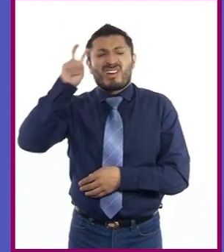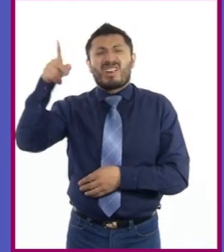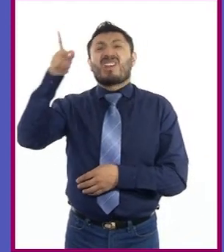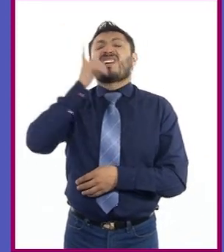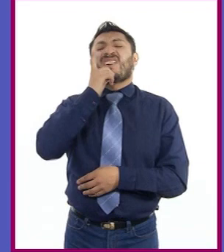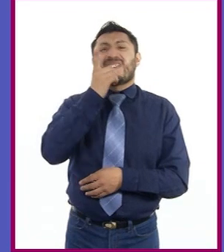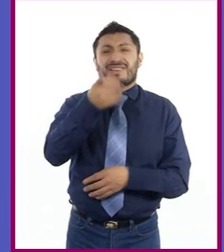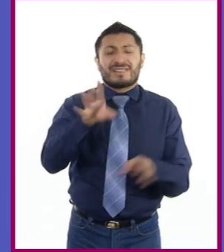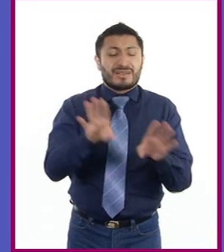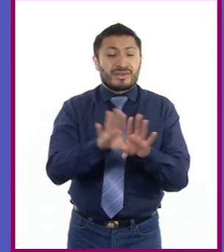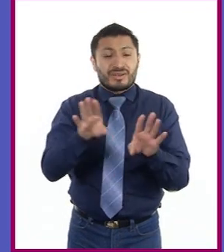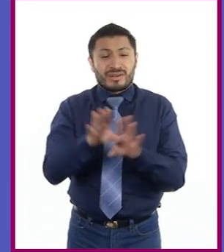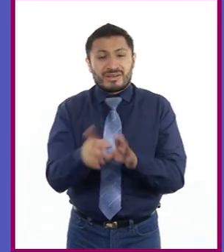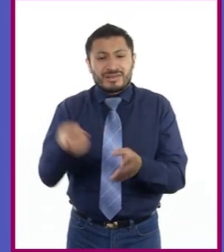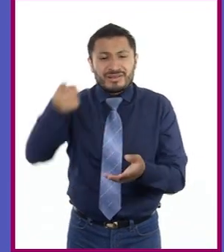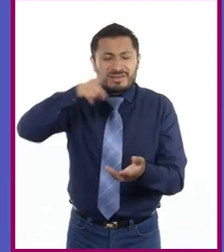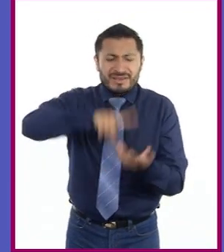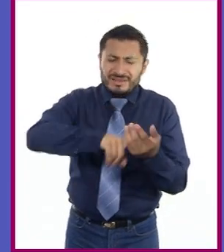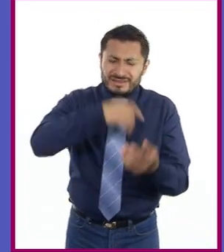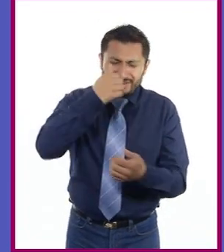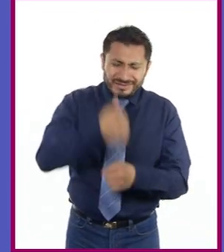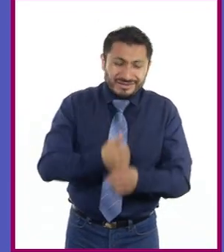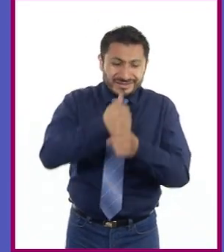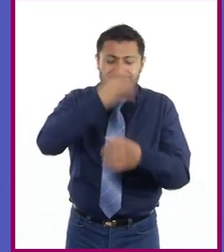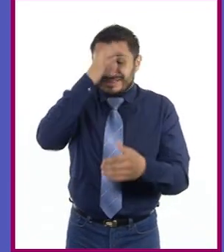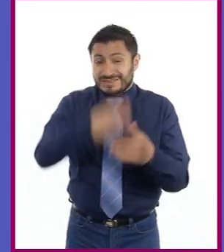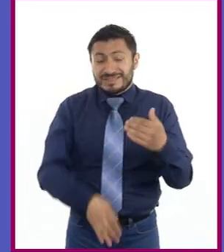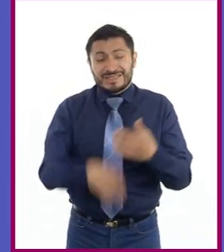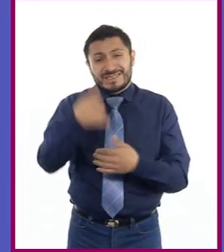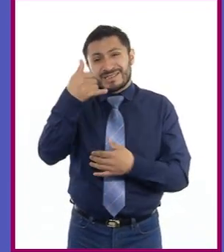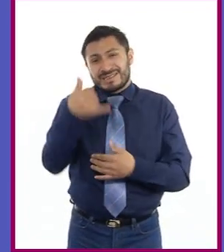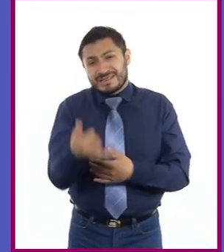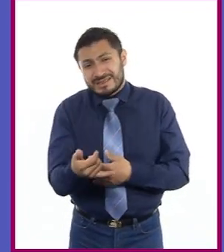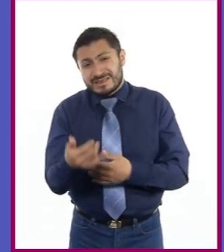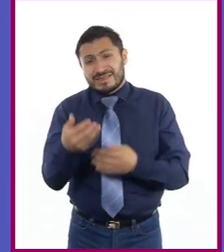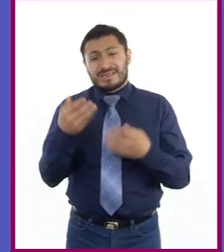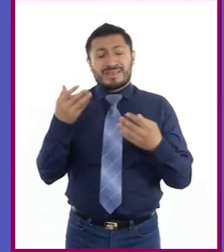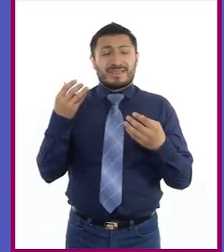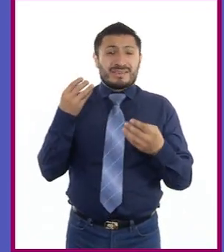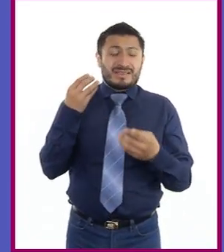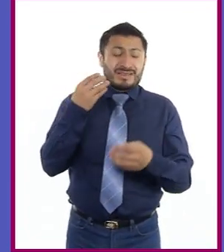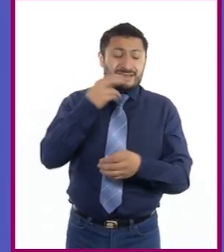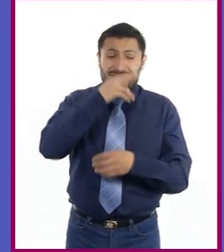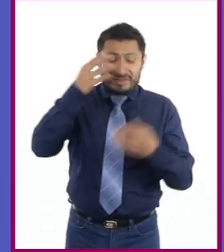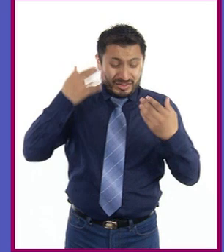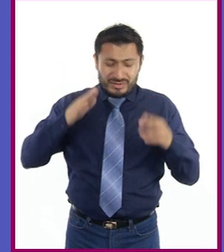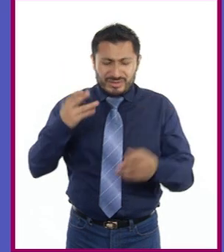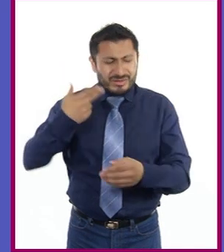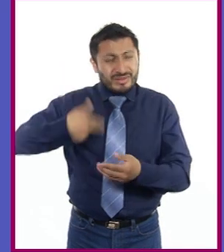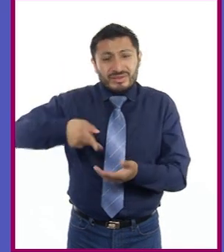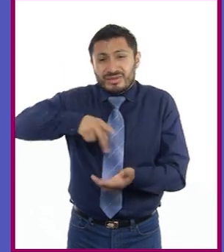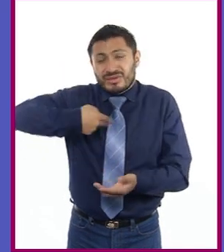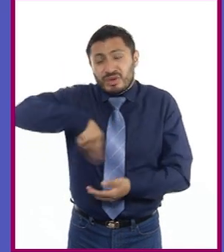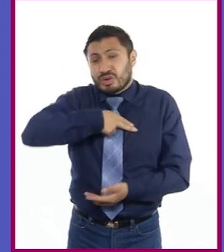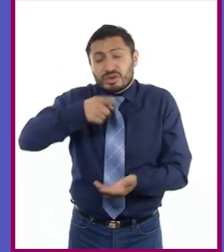las aflicciones se acabaron y los dolores sin número, patrimonio de nuestra débil naturaleza.